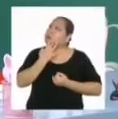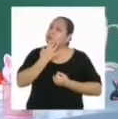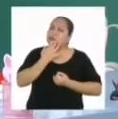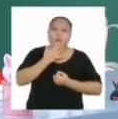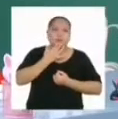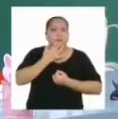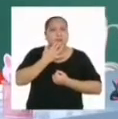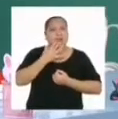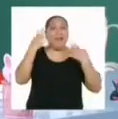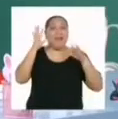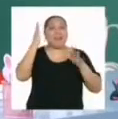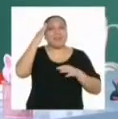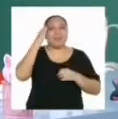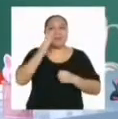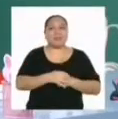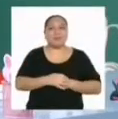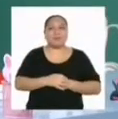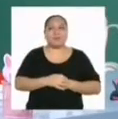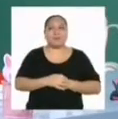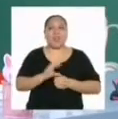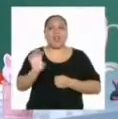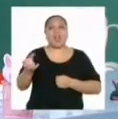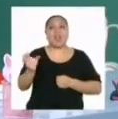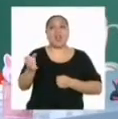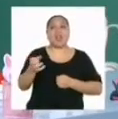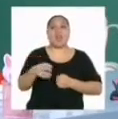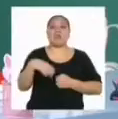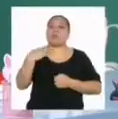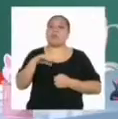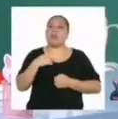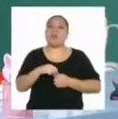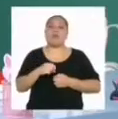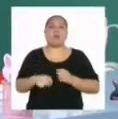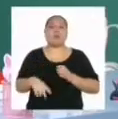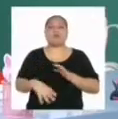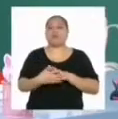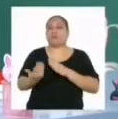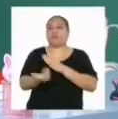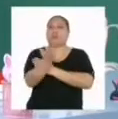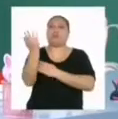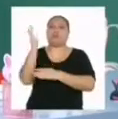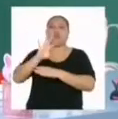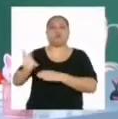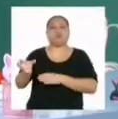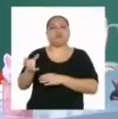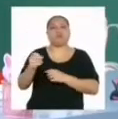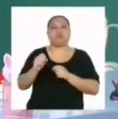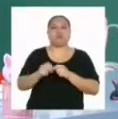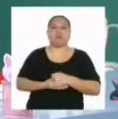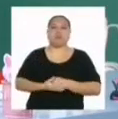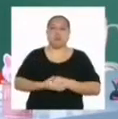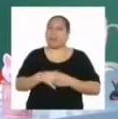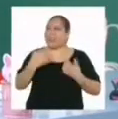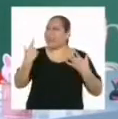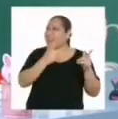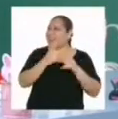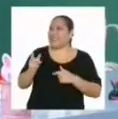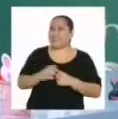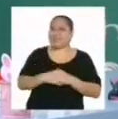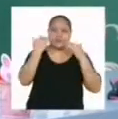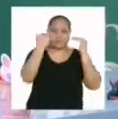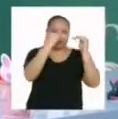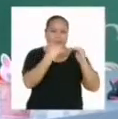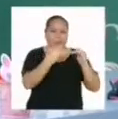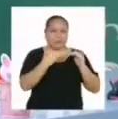ser? Ah, ya sé. La radio, que siempre la tenemos prendida. Listo, profesora. Tengo el